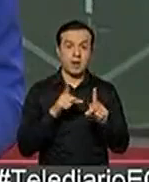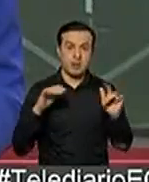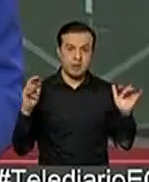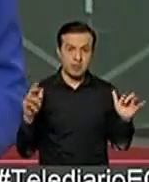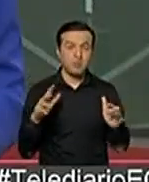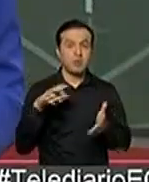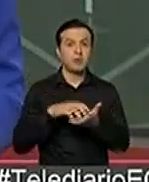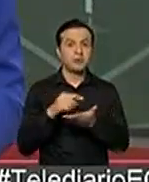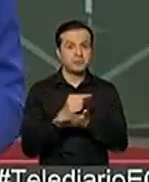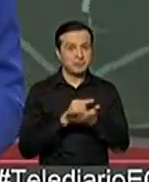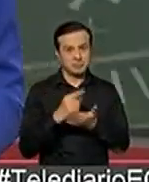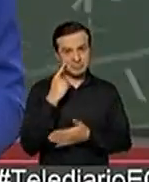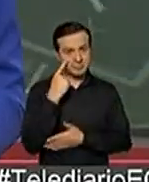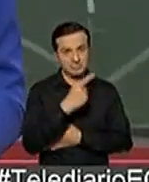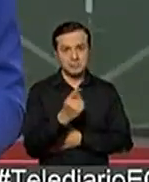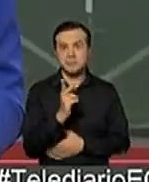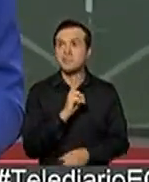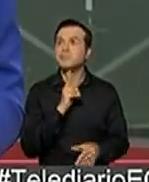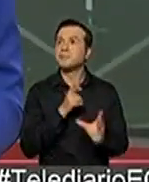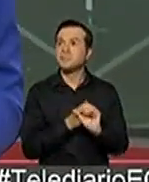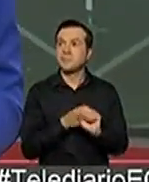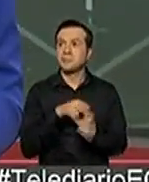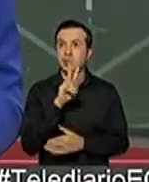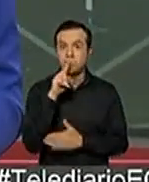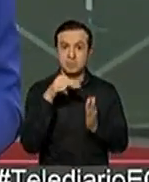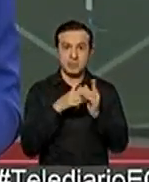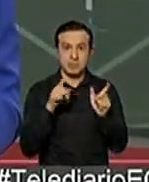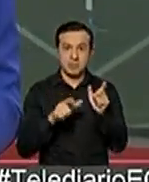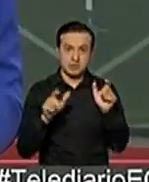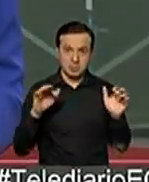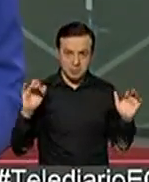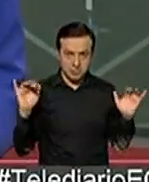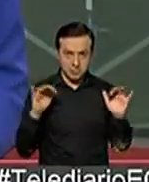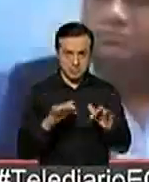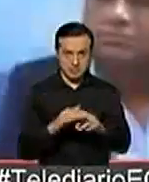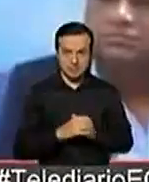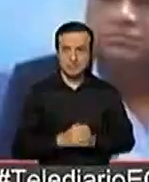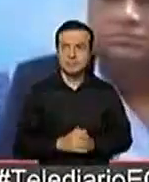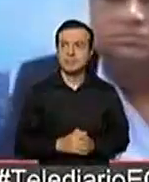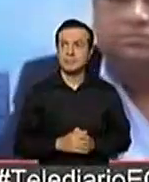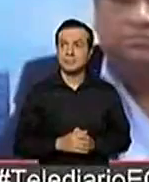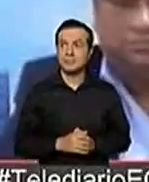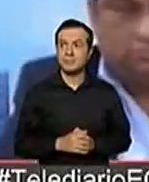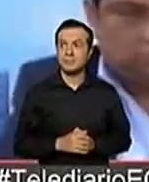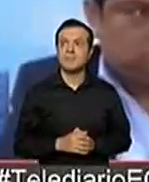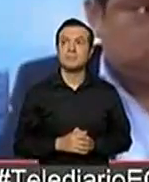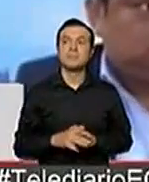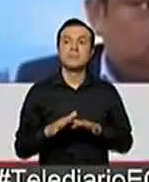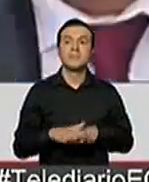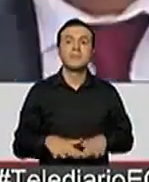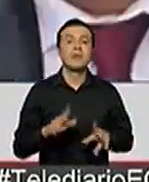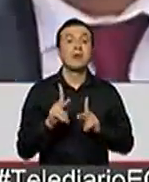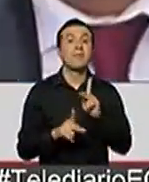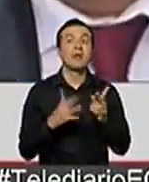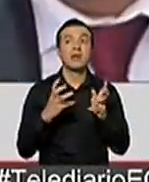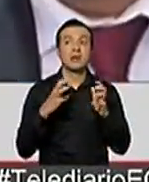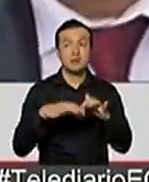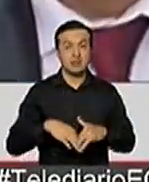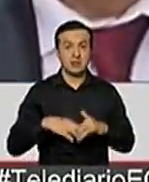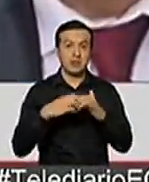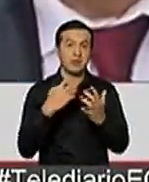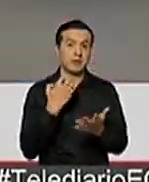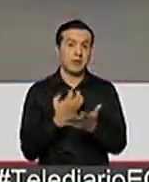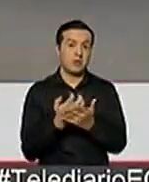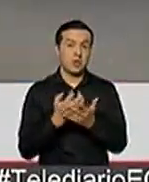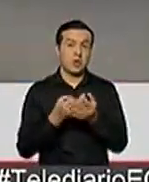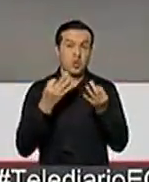provincia del Guayas. Se prevé la participación de 2.000 personas. El Cantón Playas busca reactivar su economía luego